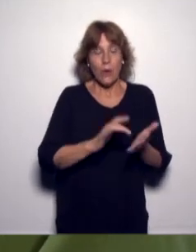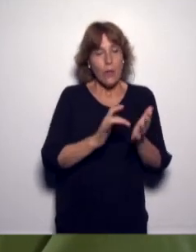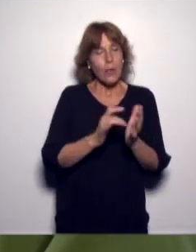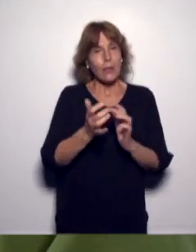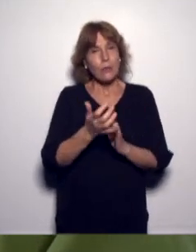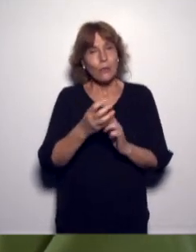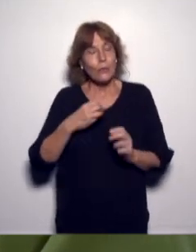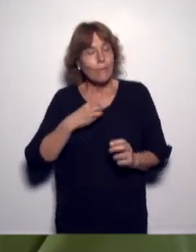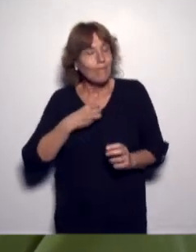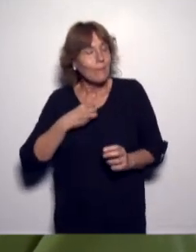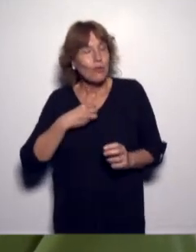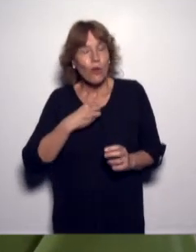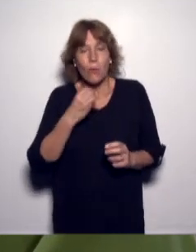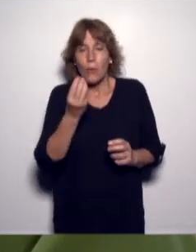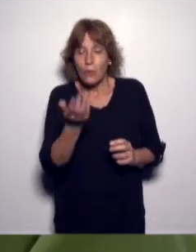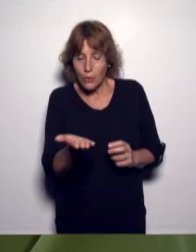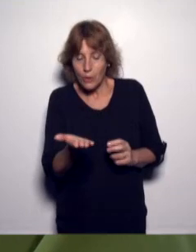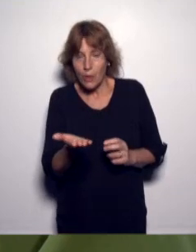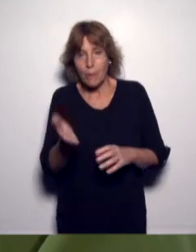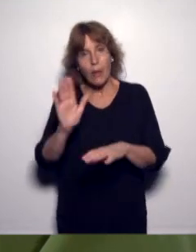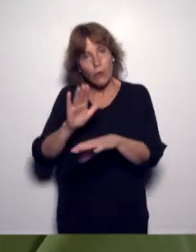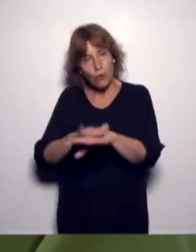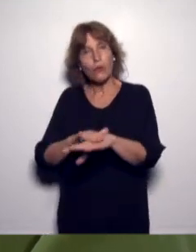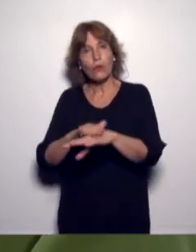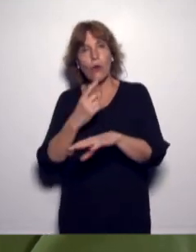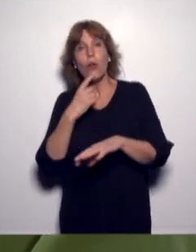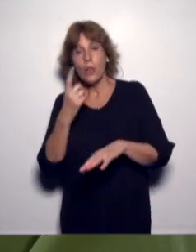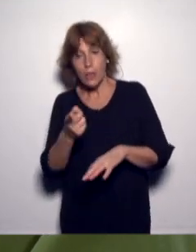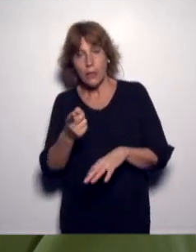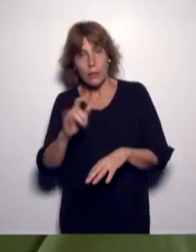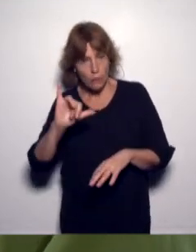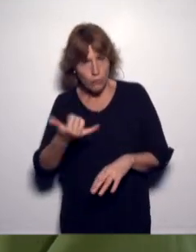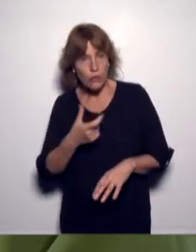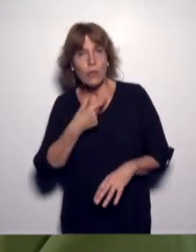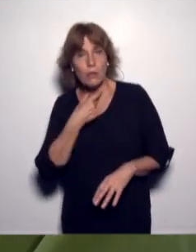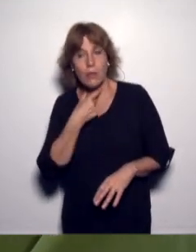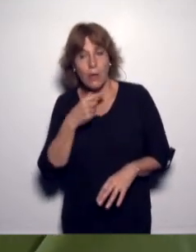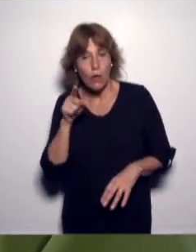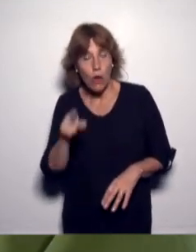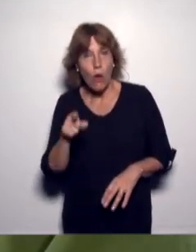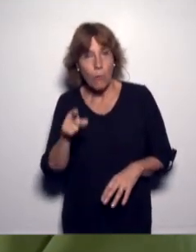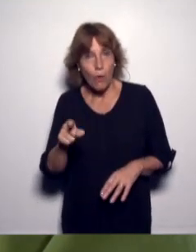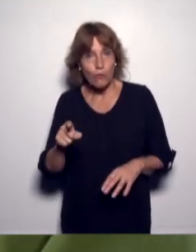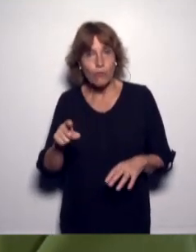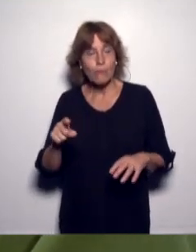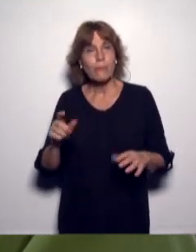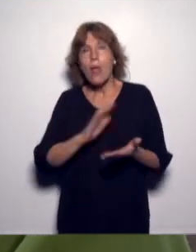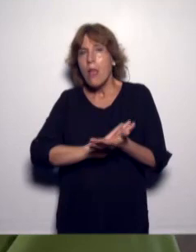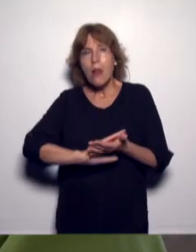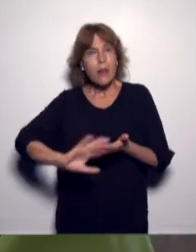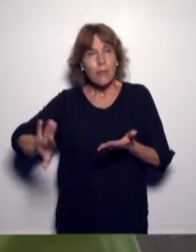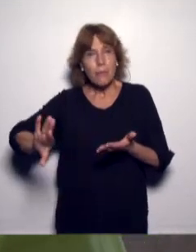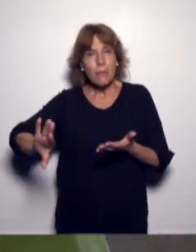extendió la mano y lo tocó diciendo, «Lo quiero, queda purificado». Enseguida la